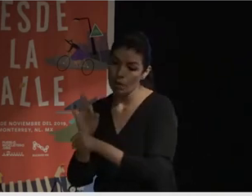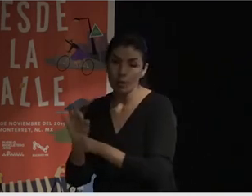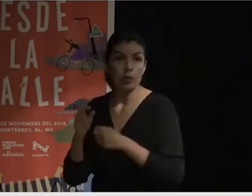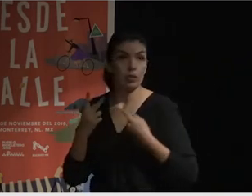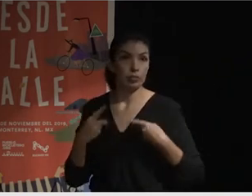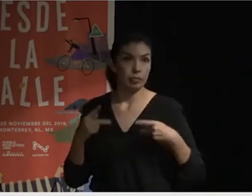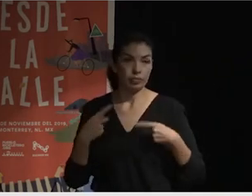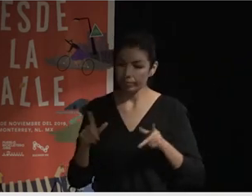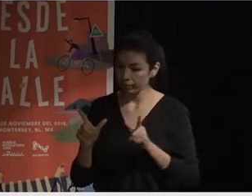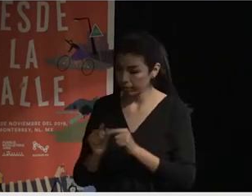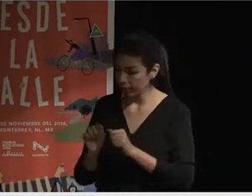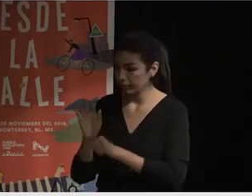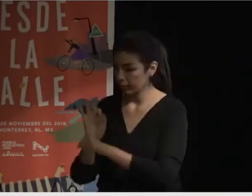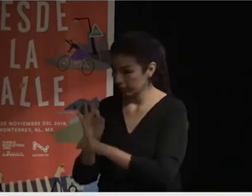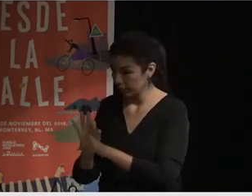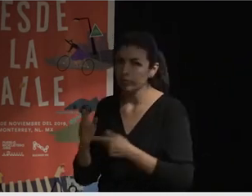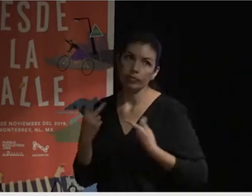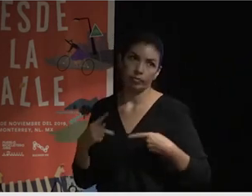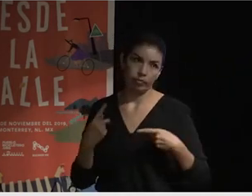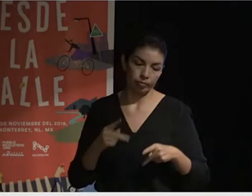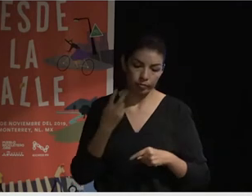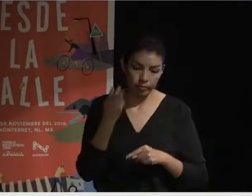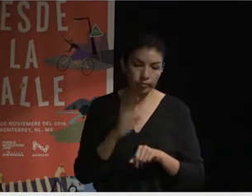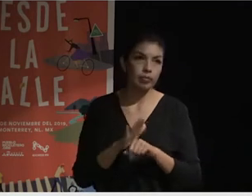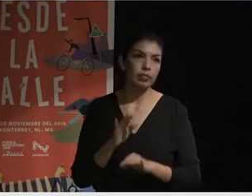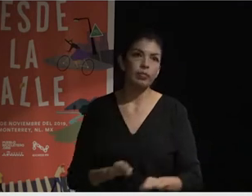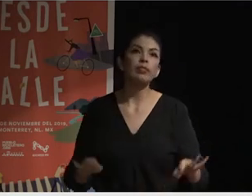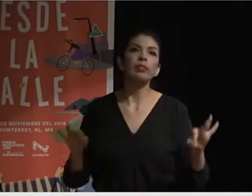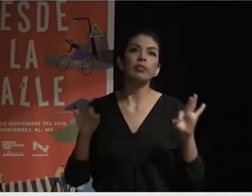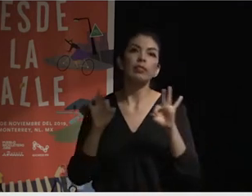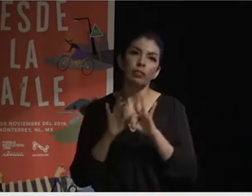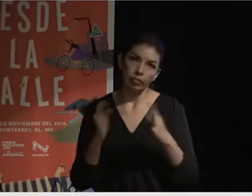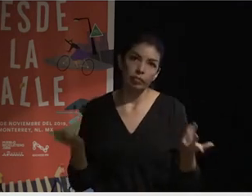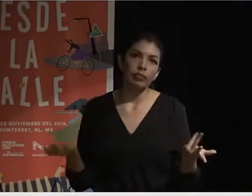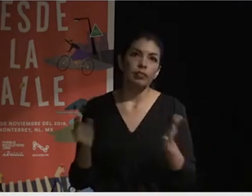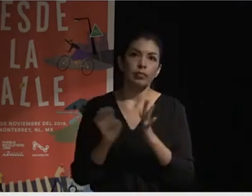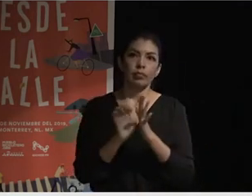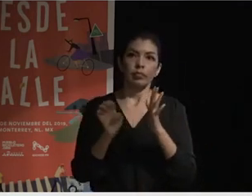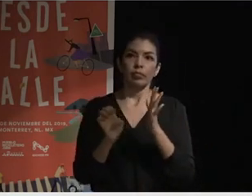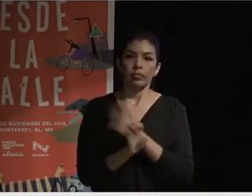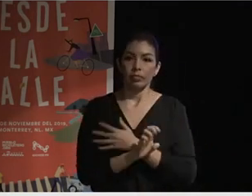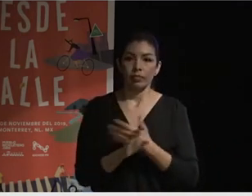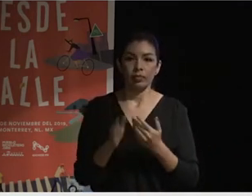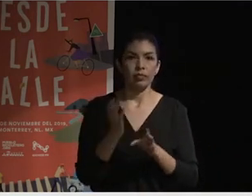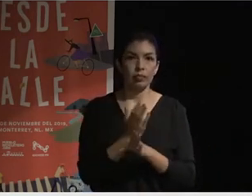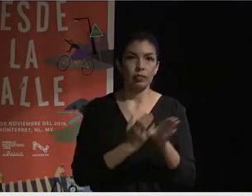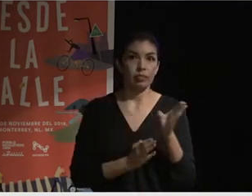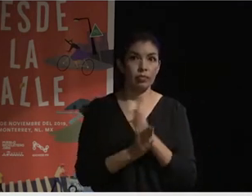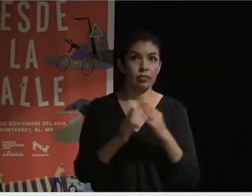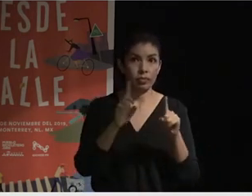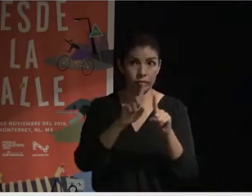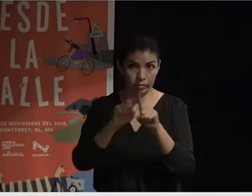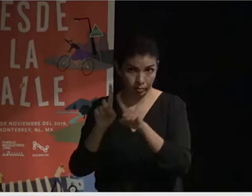mi propia zona y me da más plusvalía la mitigación, ¿no? Entonces, ¿cómo recuperamos? ¿Dónde aplicamos esas obras? Tal vez si permitían